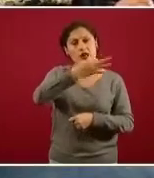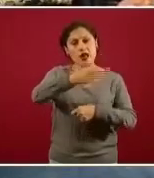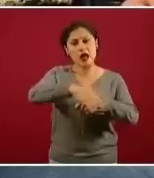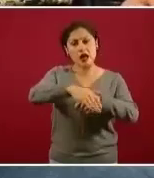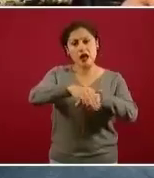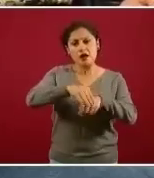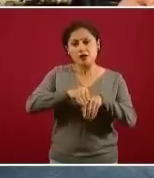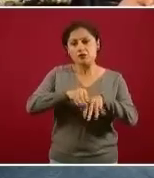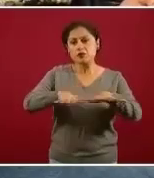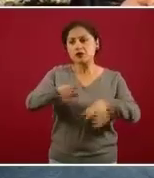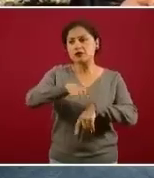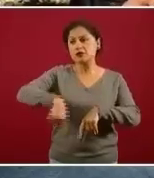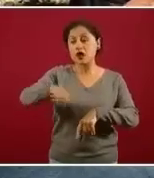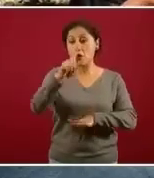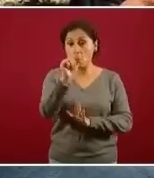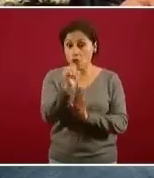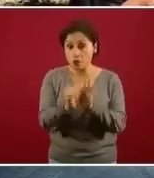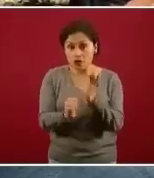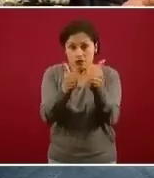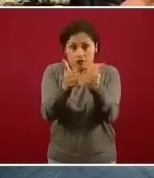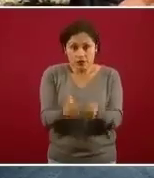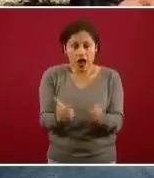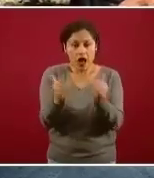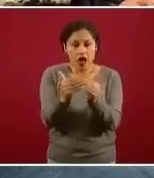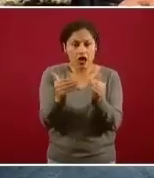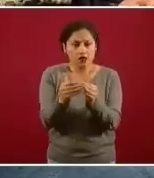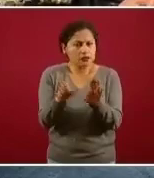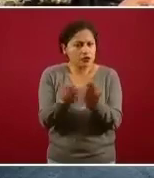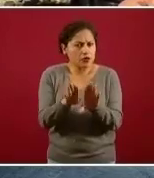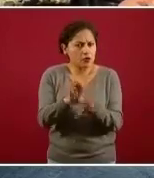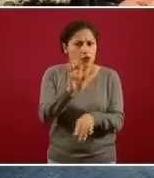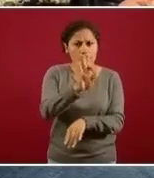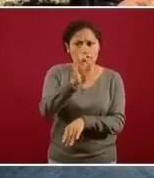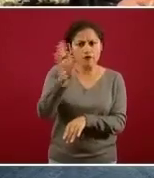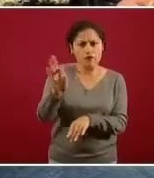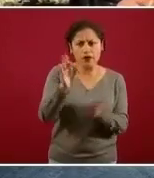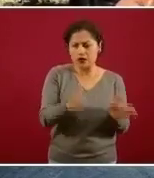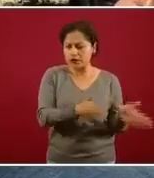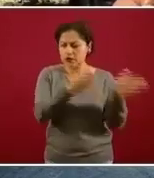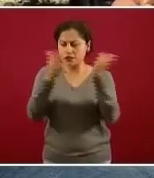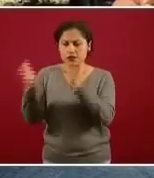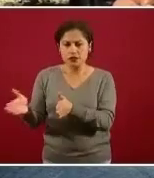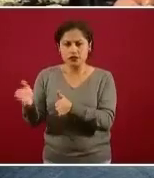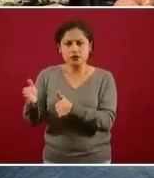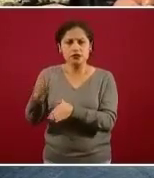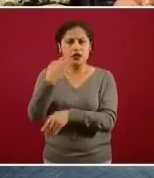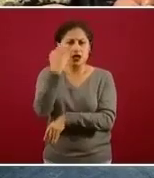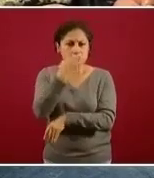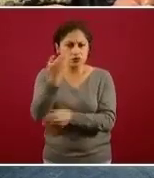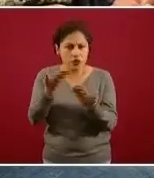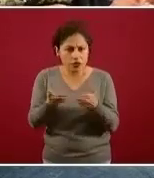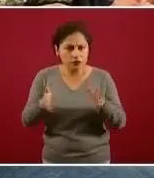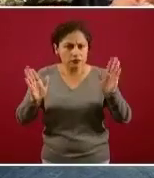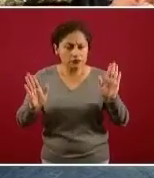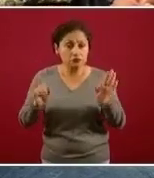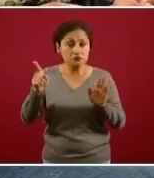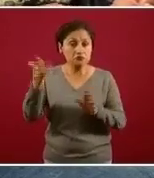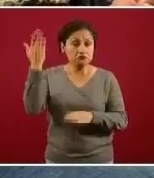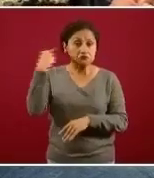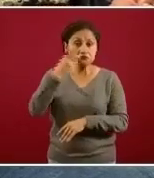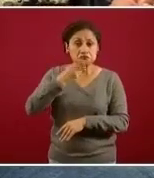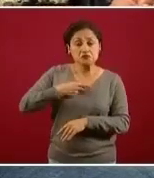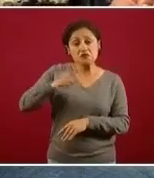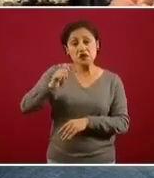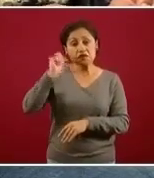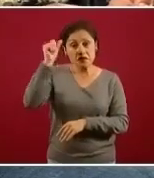mes va a implicar el mover la fecha de regreso posible de los niños a la escuela que estaba planteada para el 20 de abril. La segunda, que nos hable un